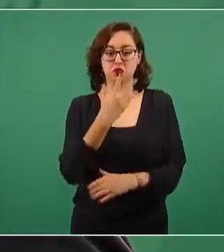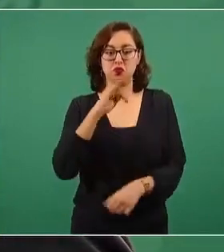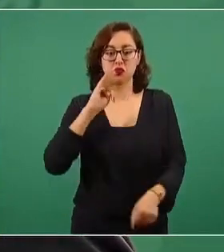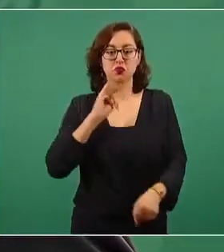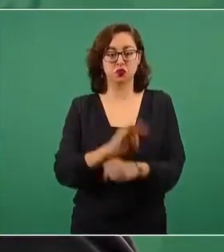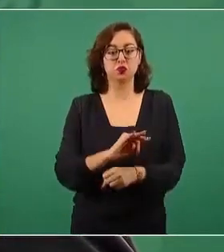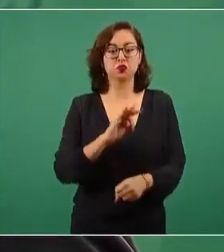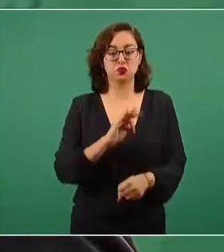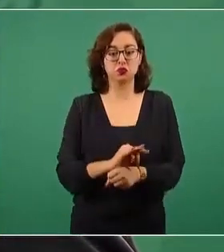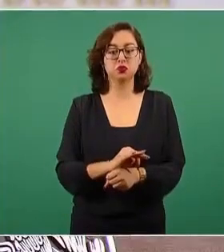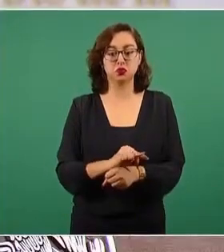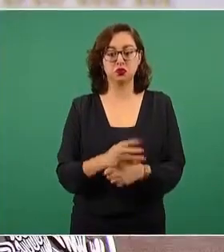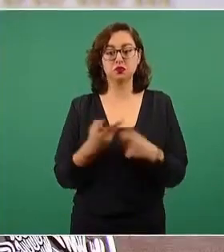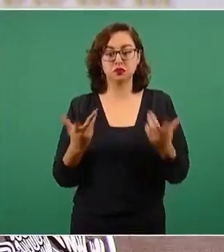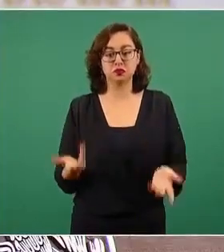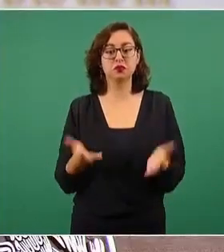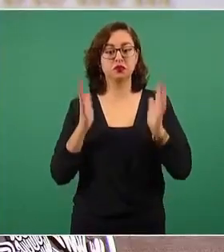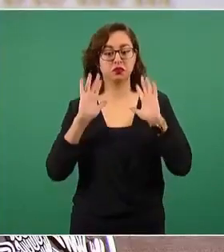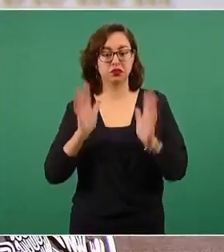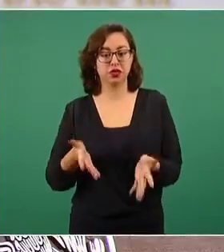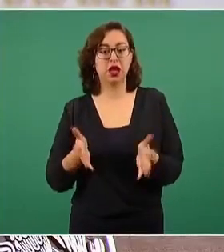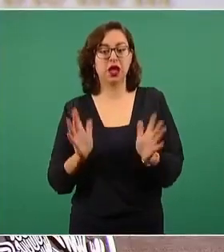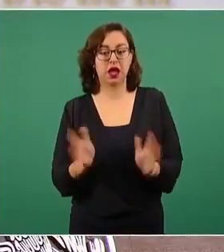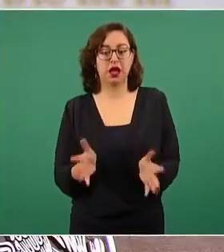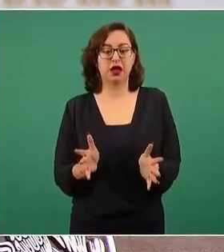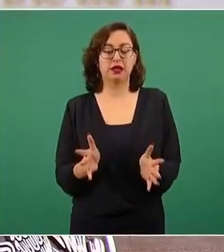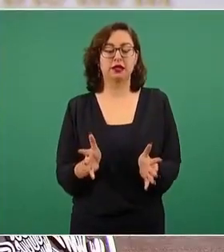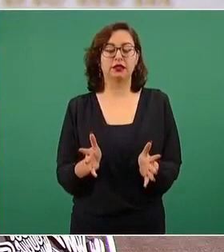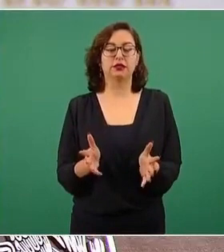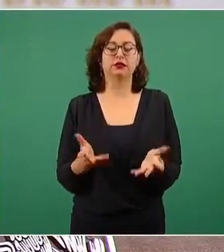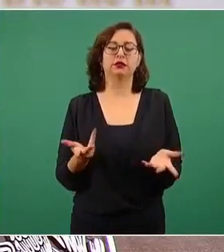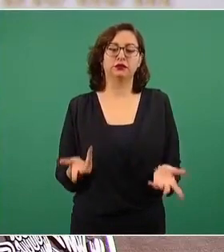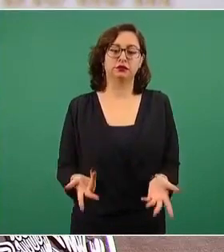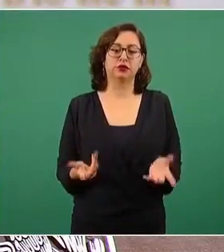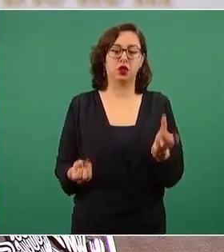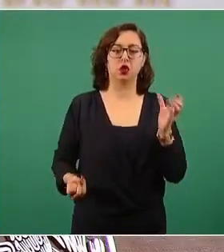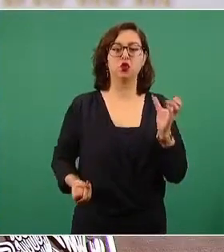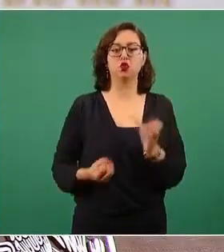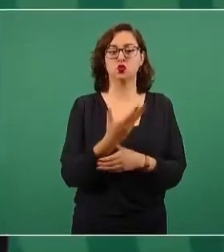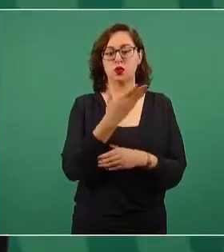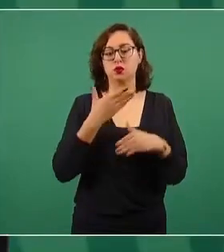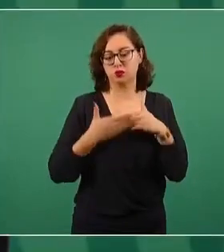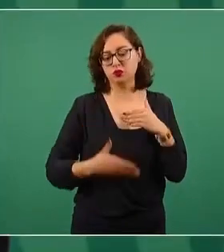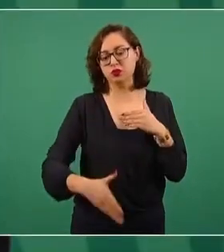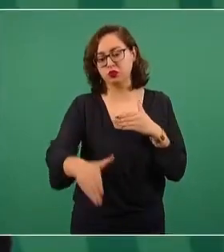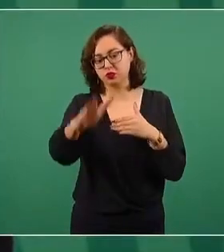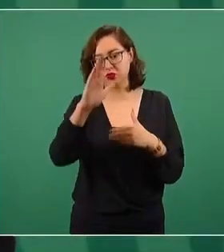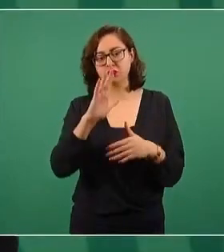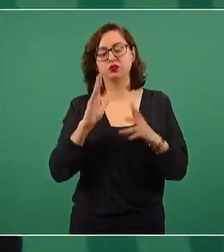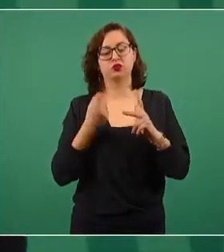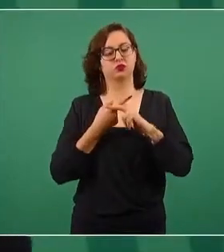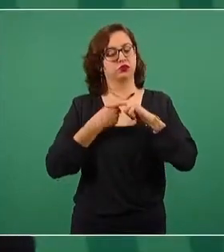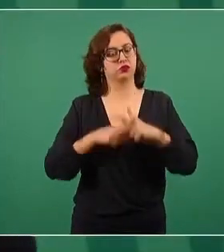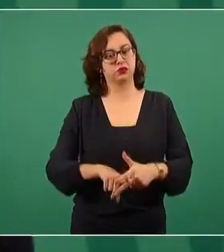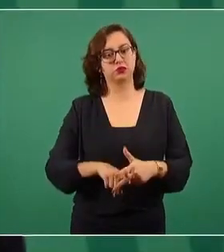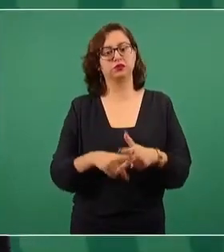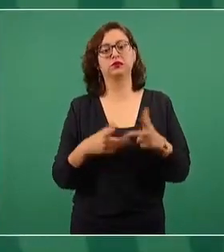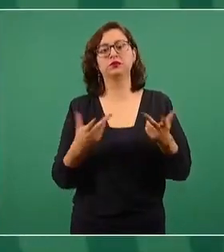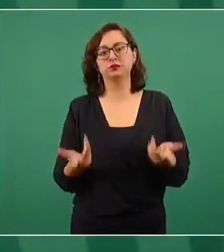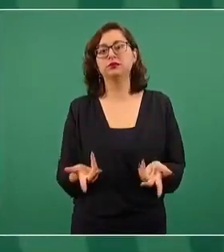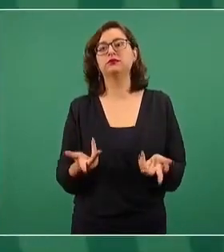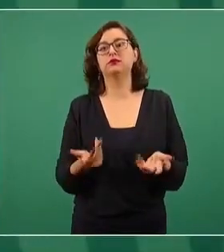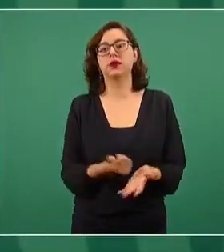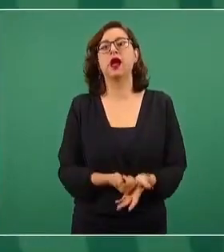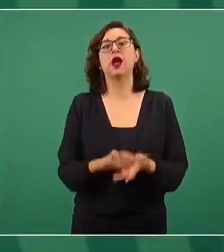ya está en práctica lo del nuevo etiquetado. Esto ayuda a orientar,